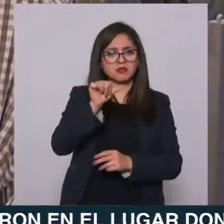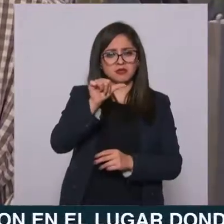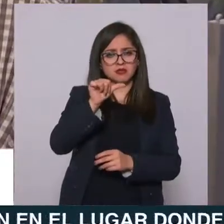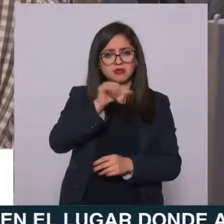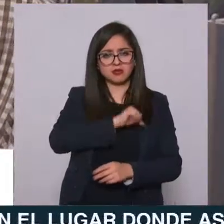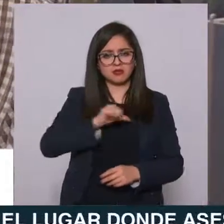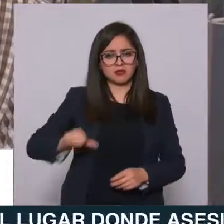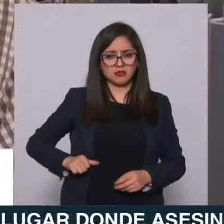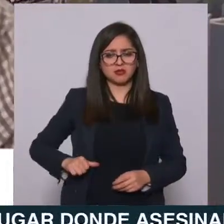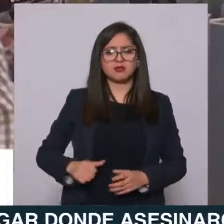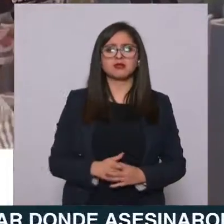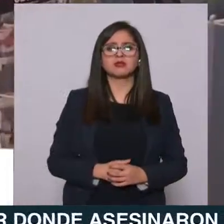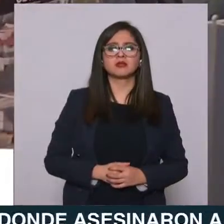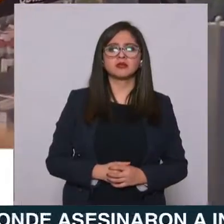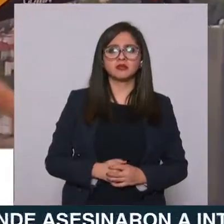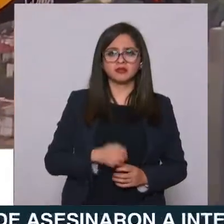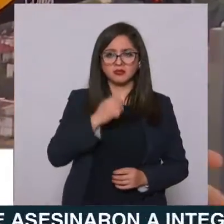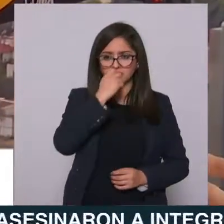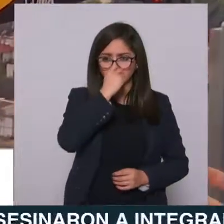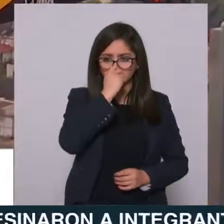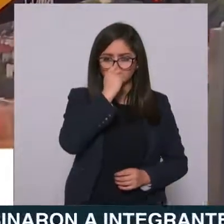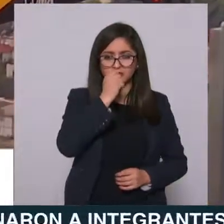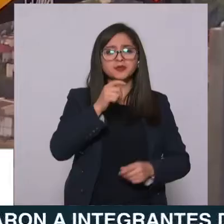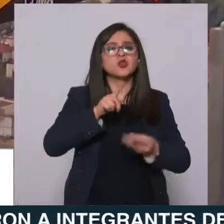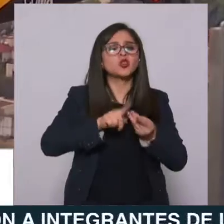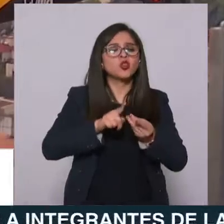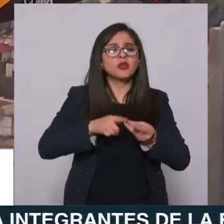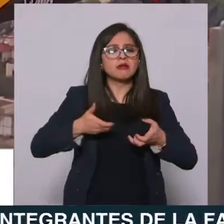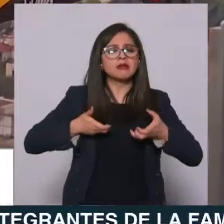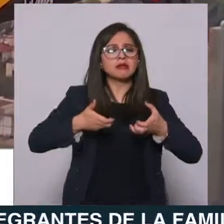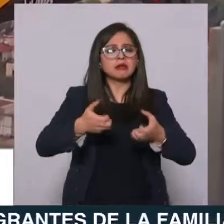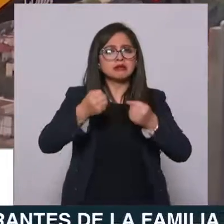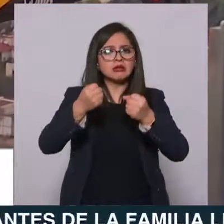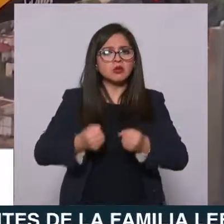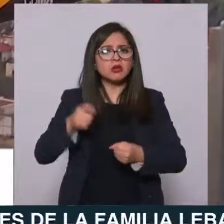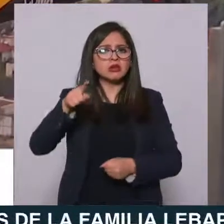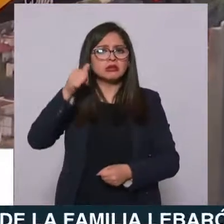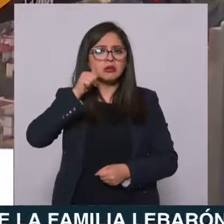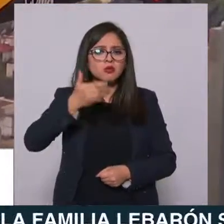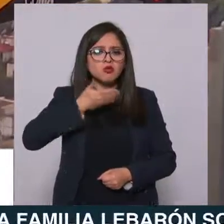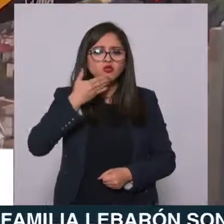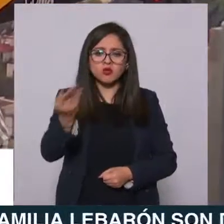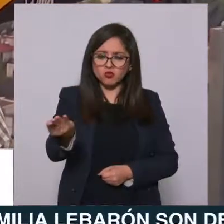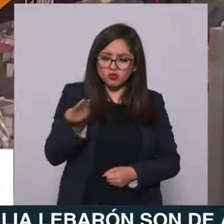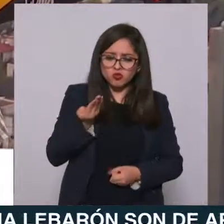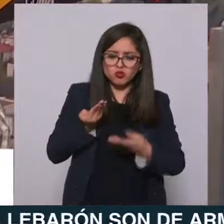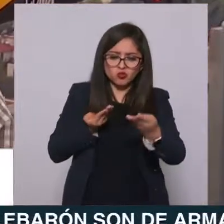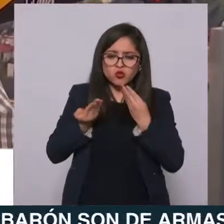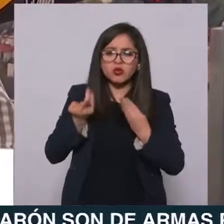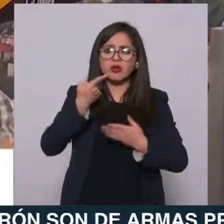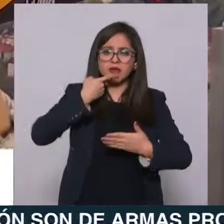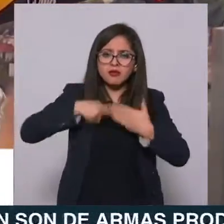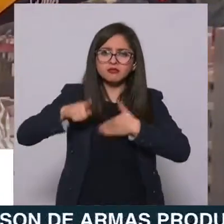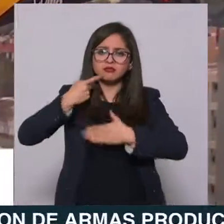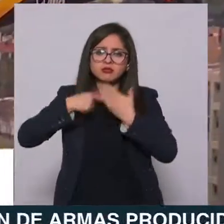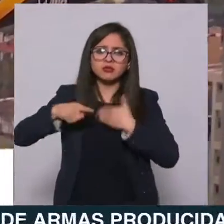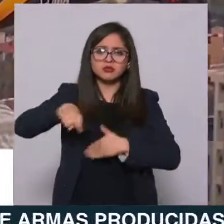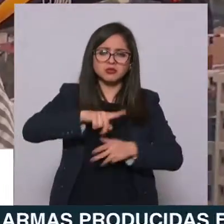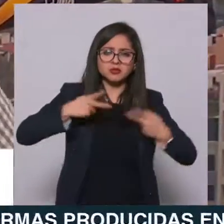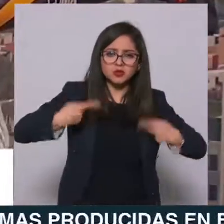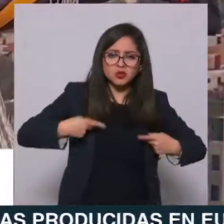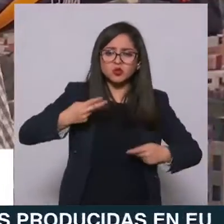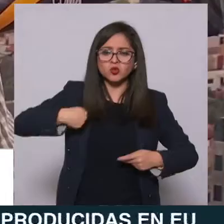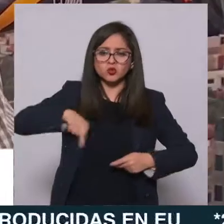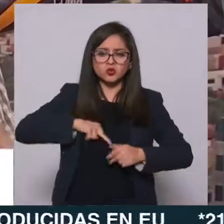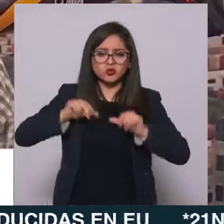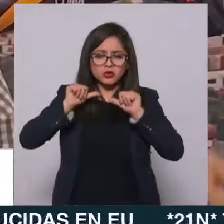decidimos en dónde va a haber seguros, senderos seguros con base en la incidencia delictiva, en los reportes ciudadanos. Nos reunimos en asambleas